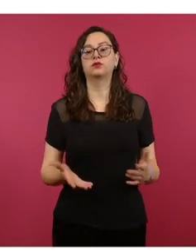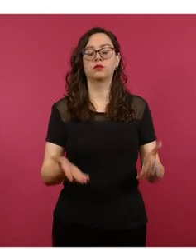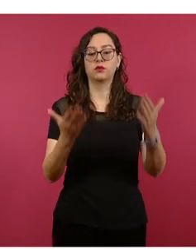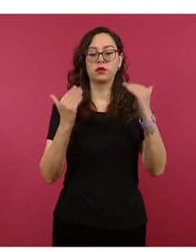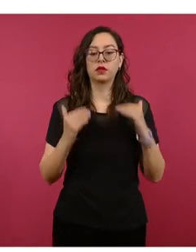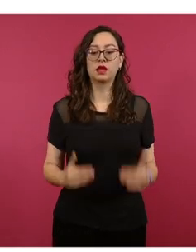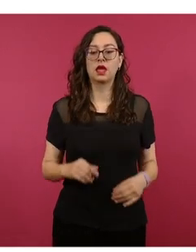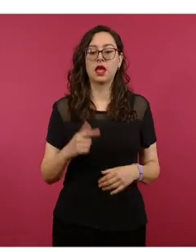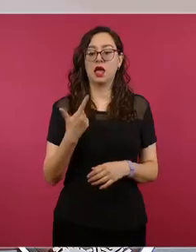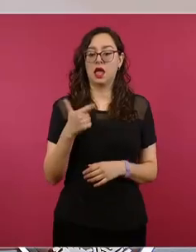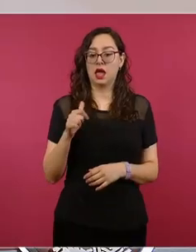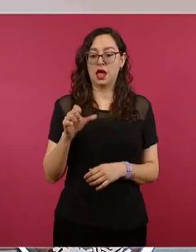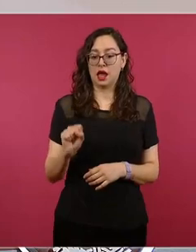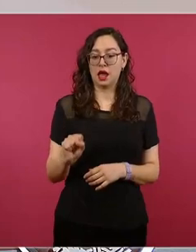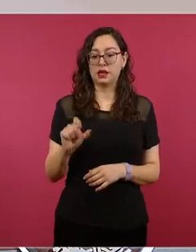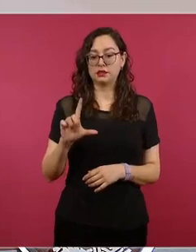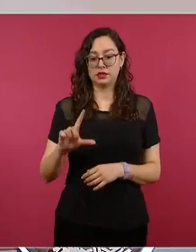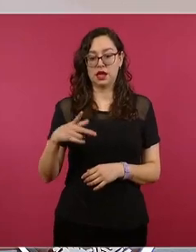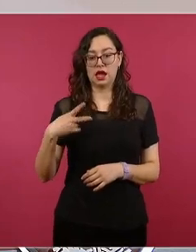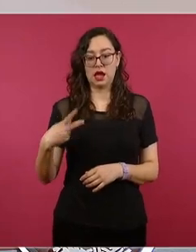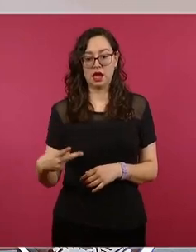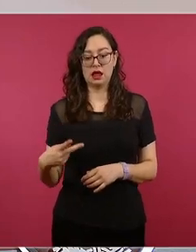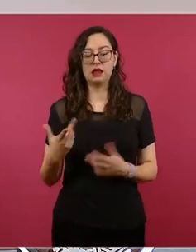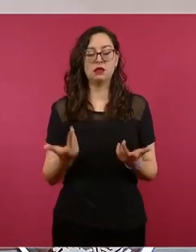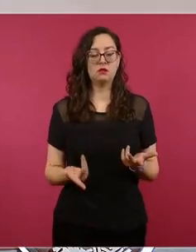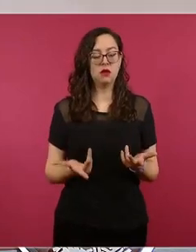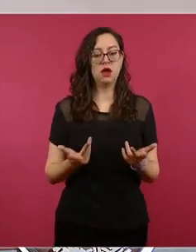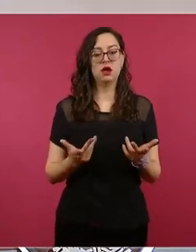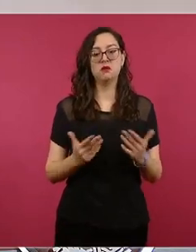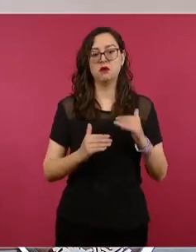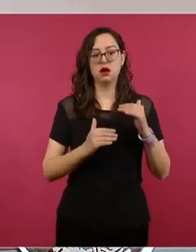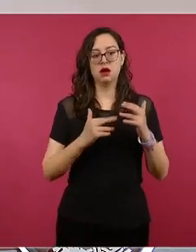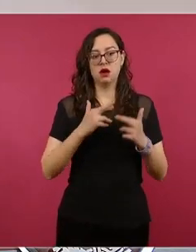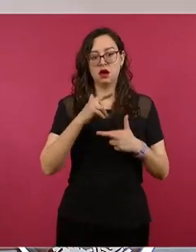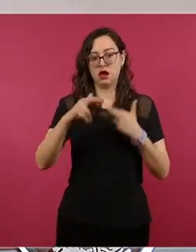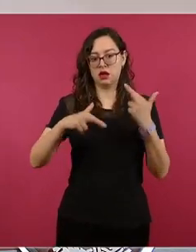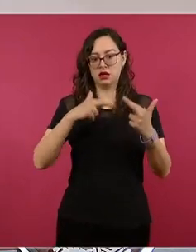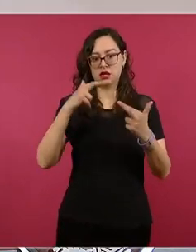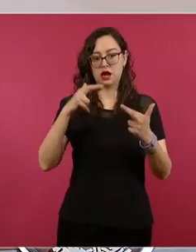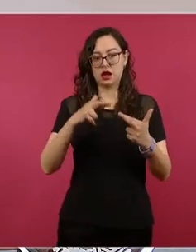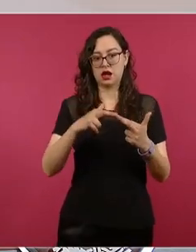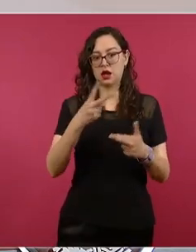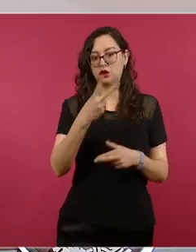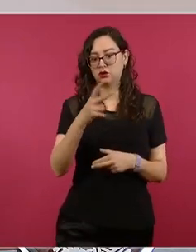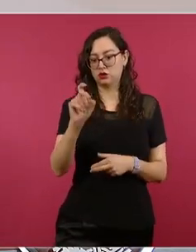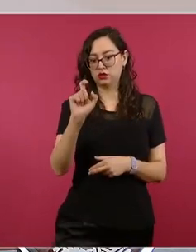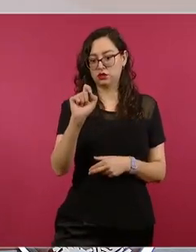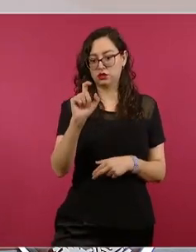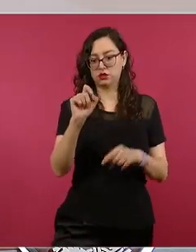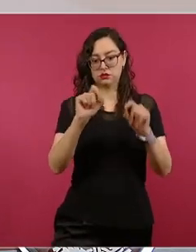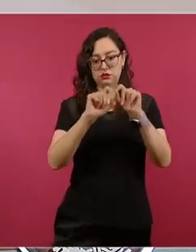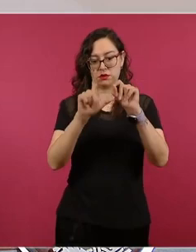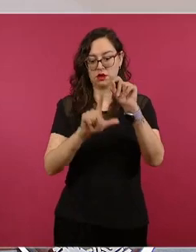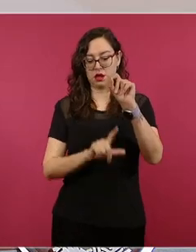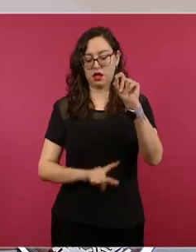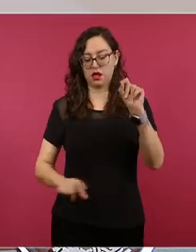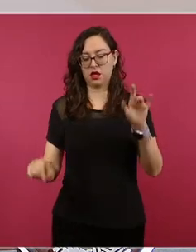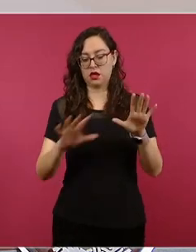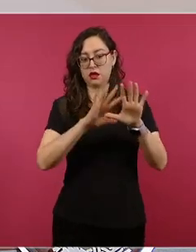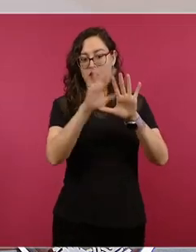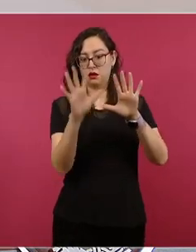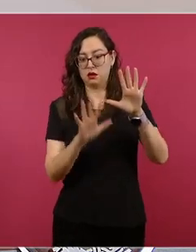LP, en cuanto al esquema de precios máximos implementado en las 220 regiones determinadas por la